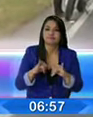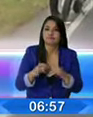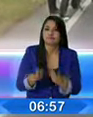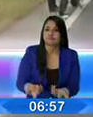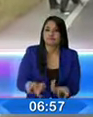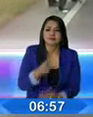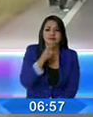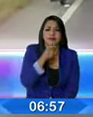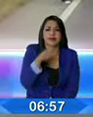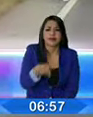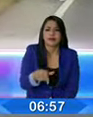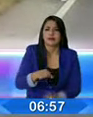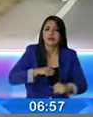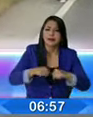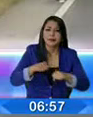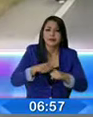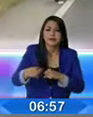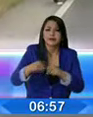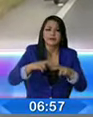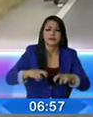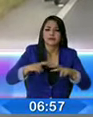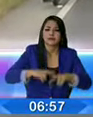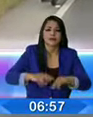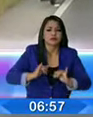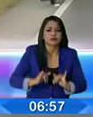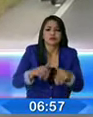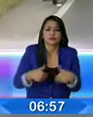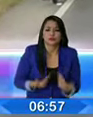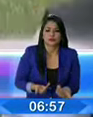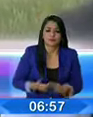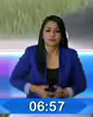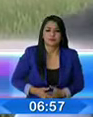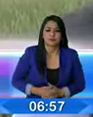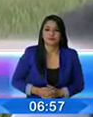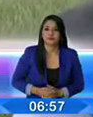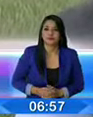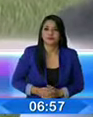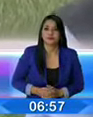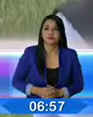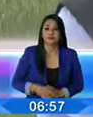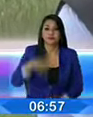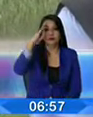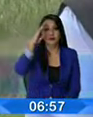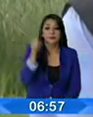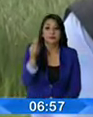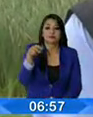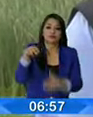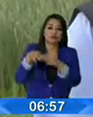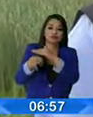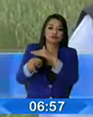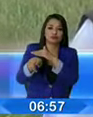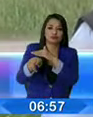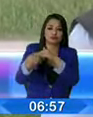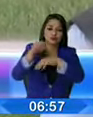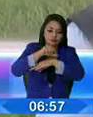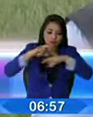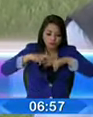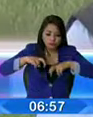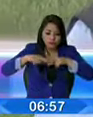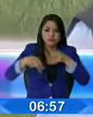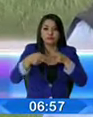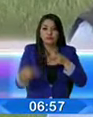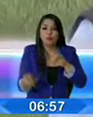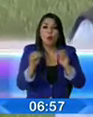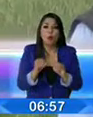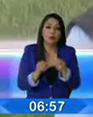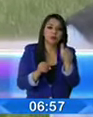quién continúa con las indagaciones en torno al tema. Medicina legal la que tiene que determinar si es un crimen o se trata de un accidente de tránsito, pero ya